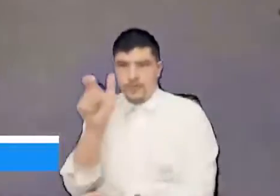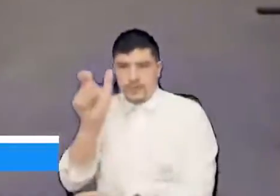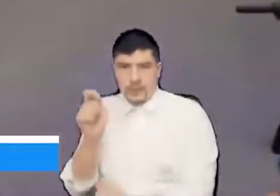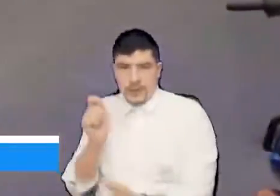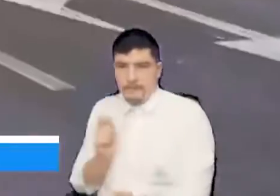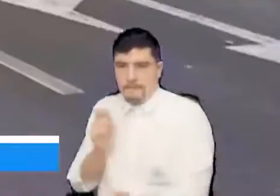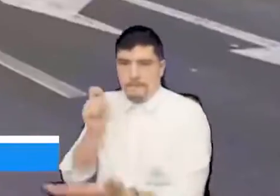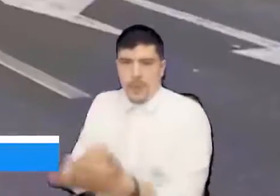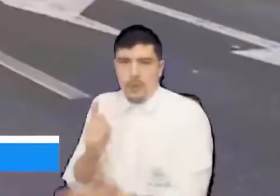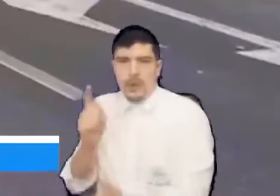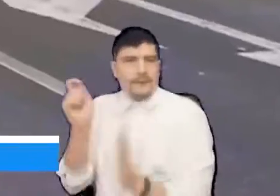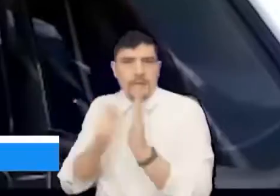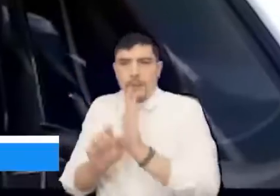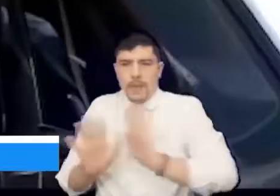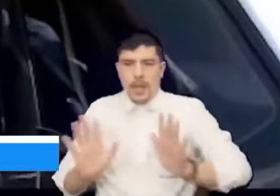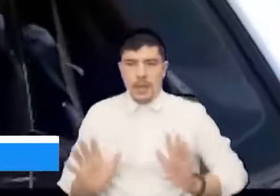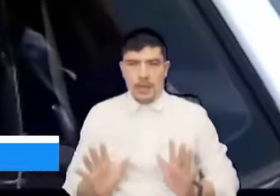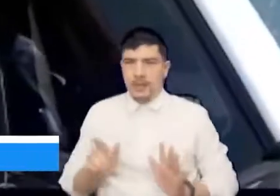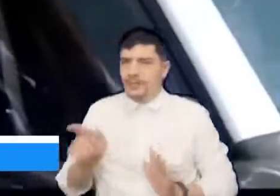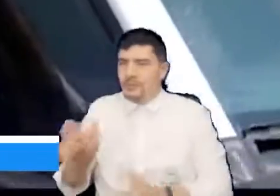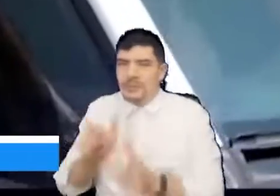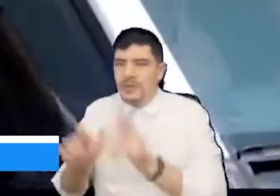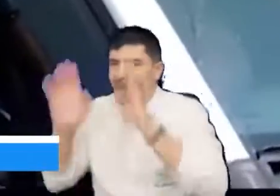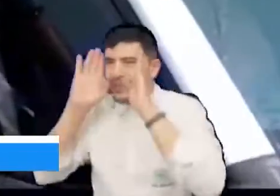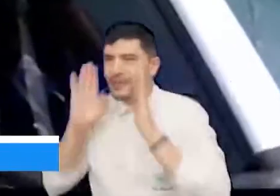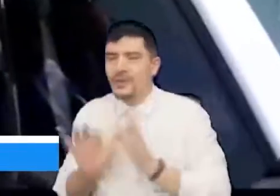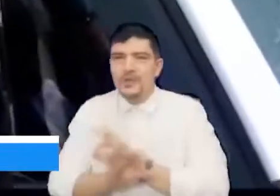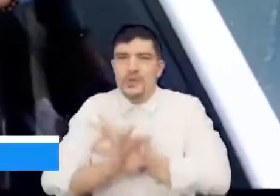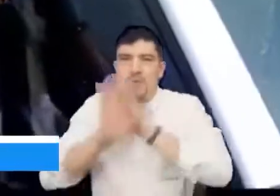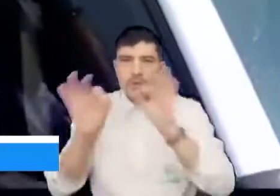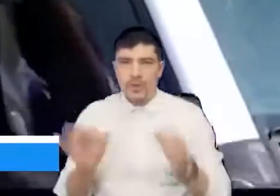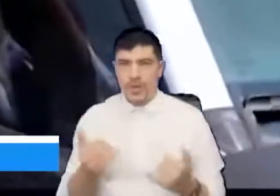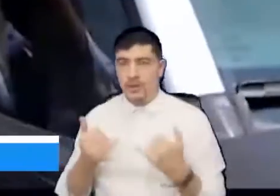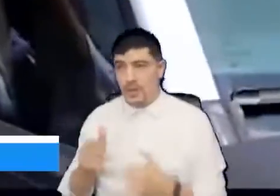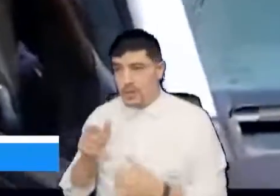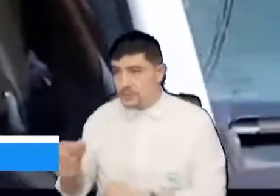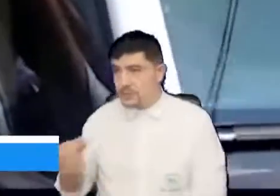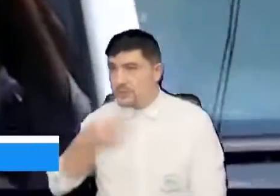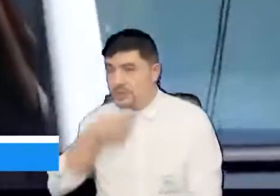Molino en Piedecuesta, esta es la noticia que estaban esperando desde hace varios años.